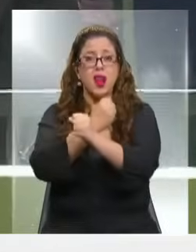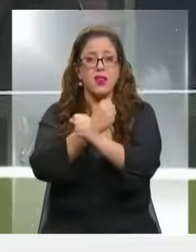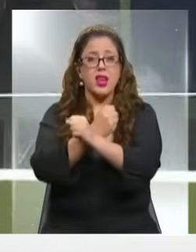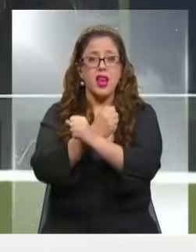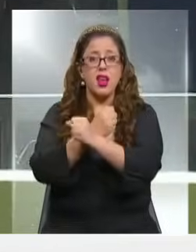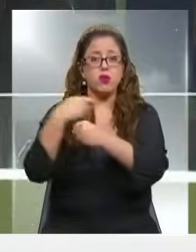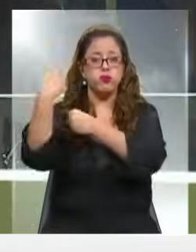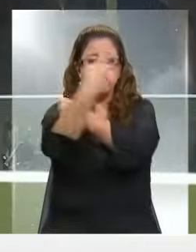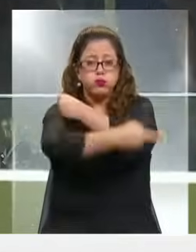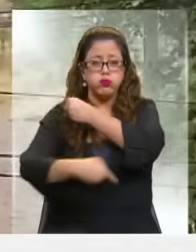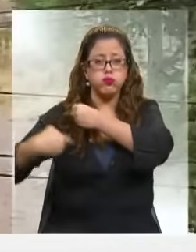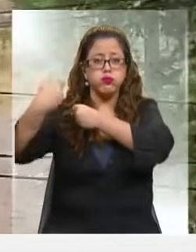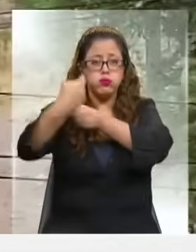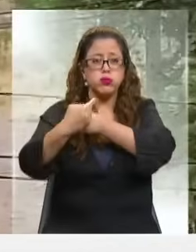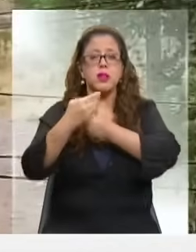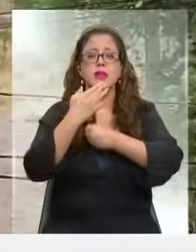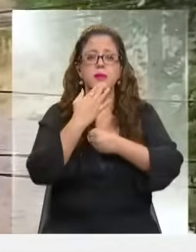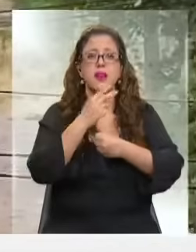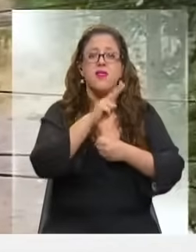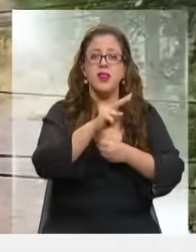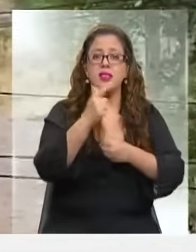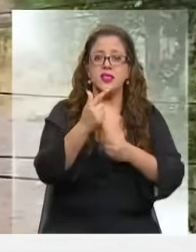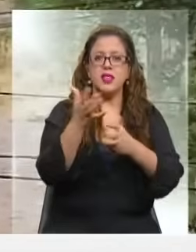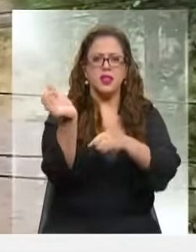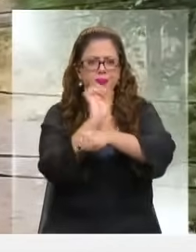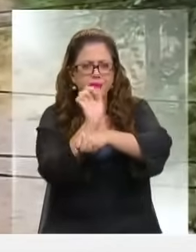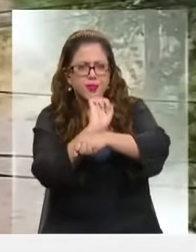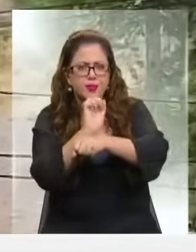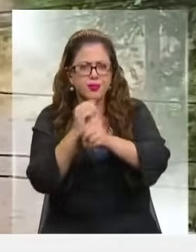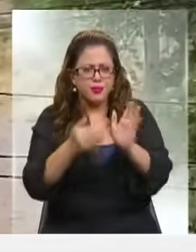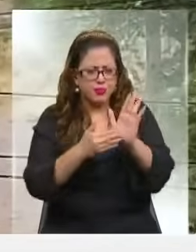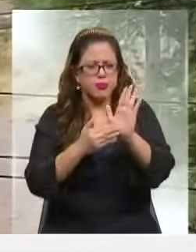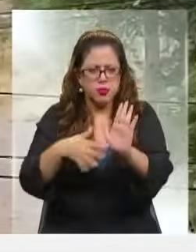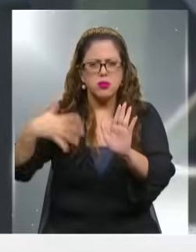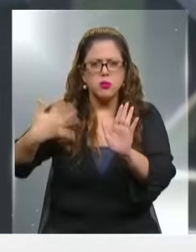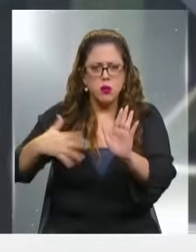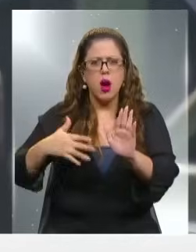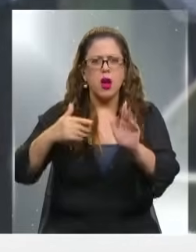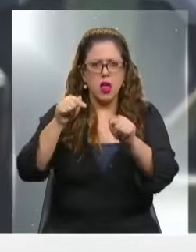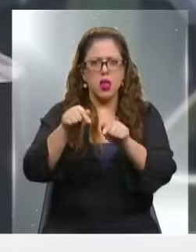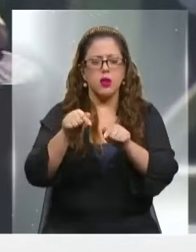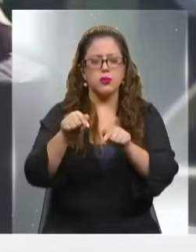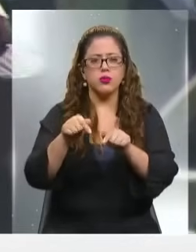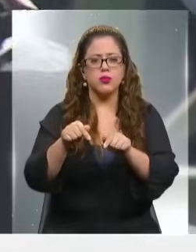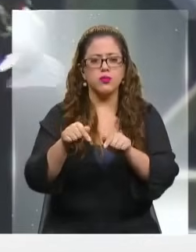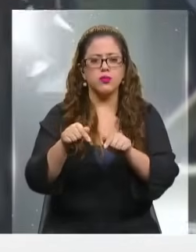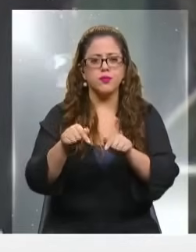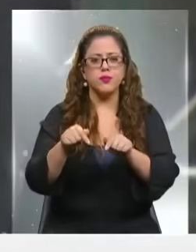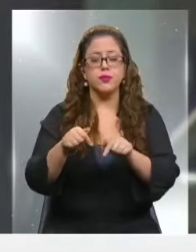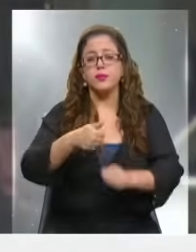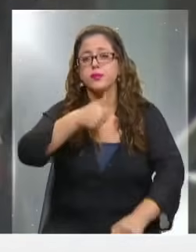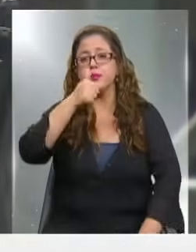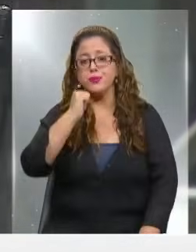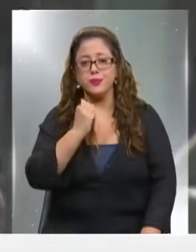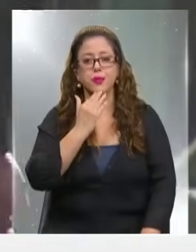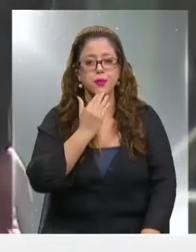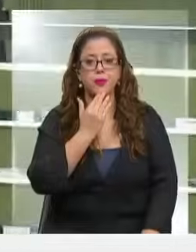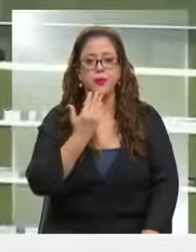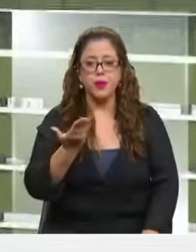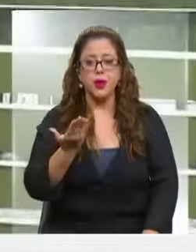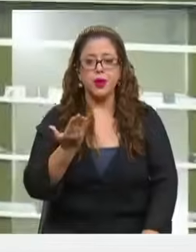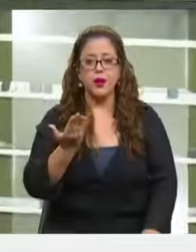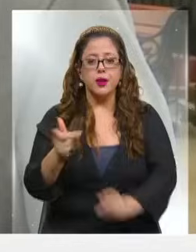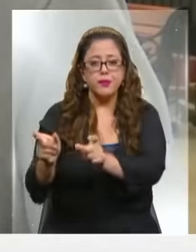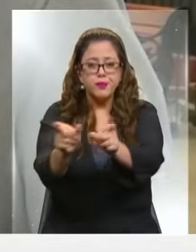90 funcionarios a bordo de 27 carros daban cuenta de la importancia del procedimiento. El día de ayer también fue escoltado